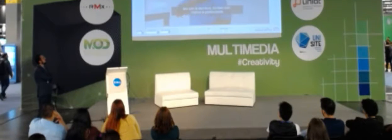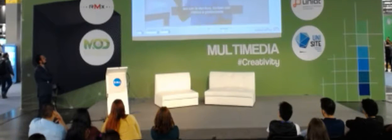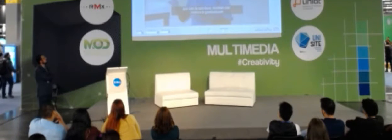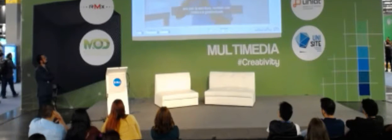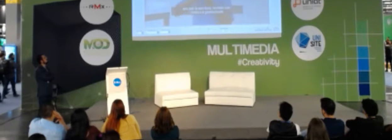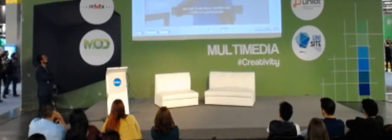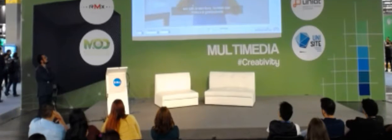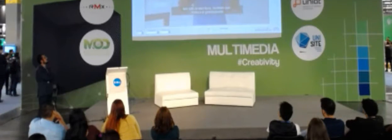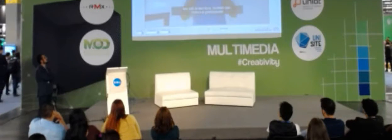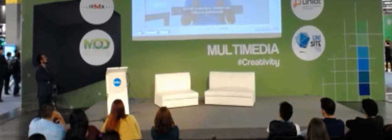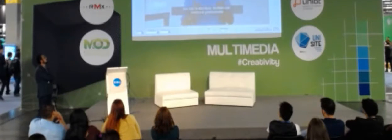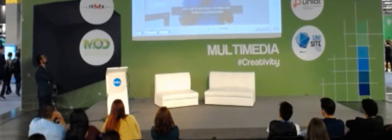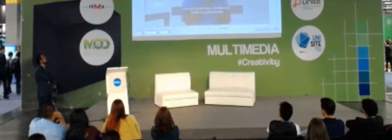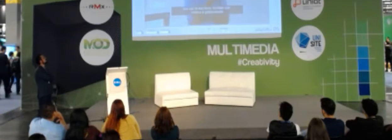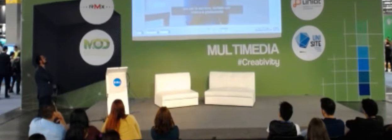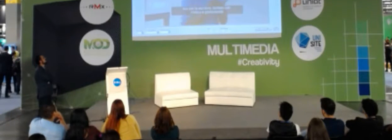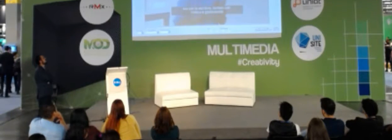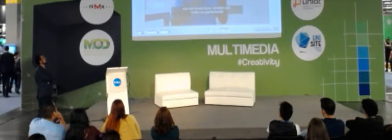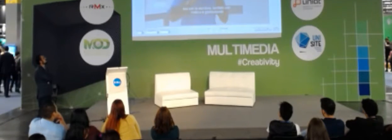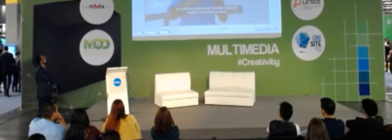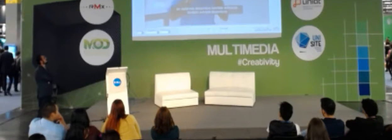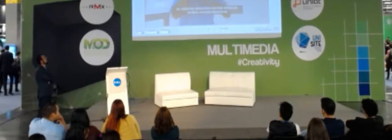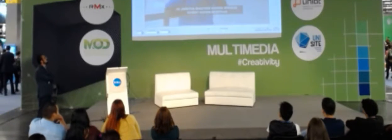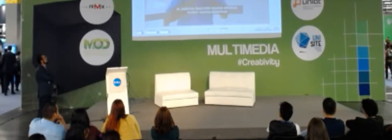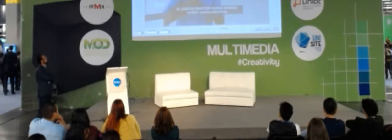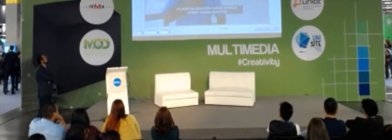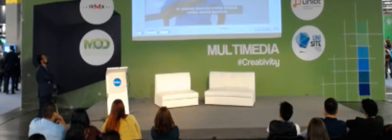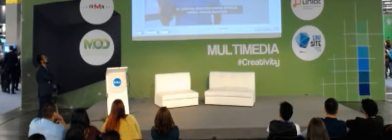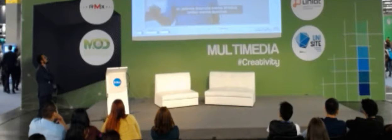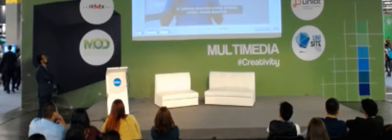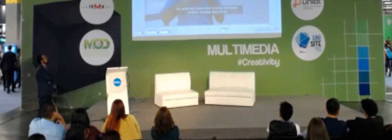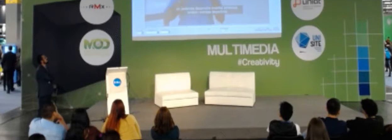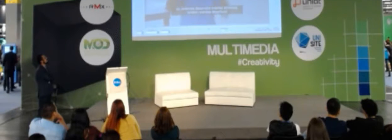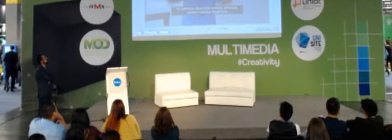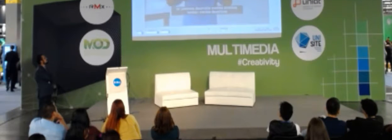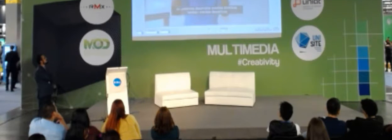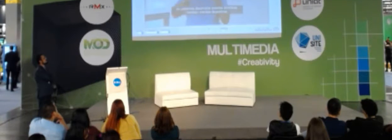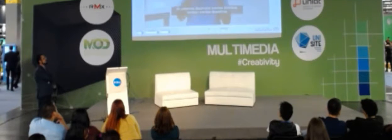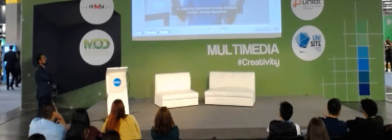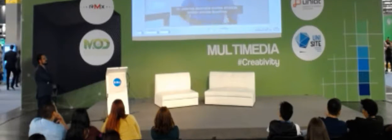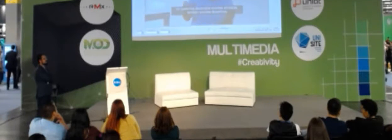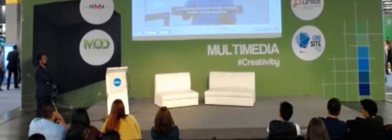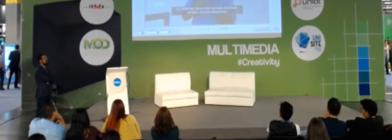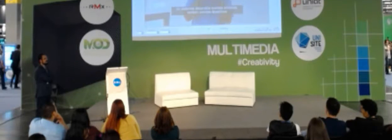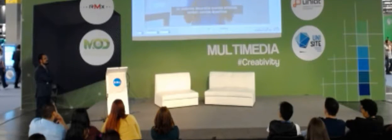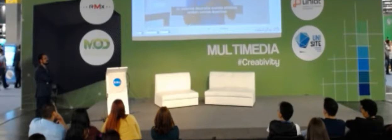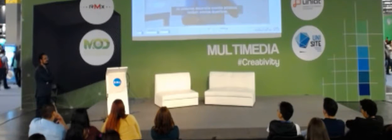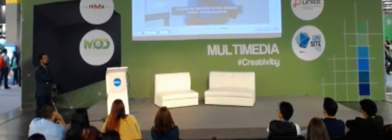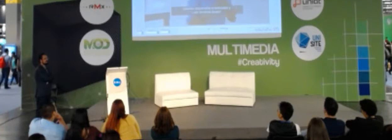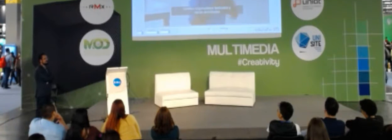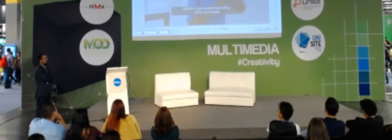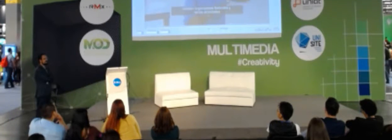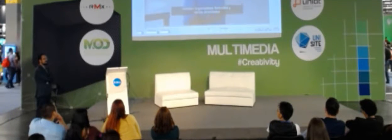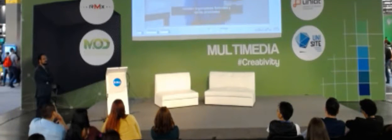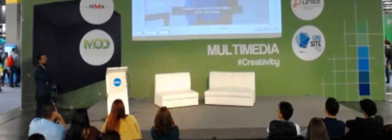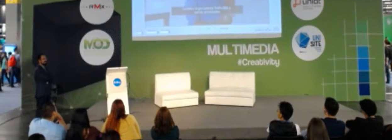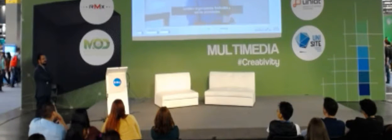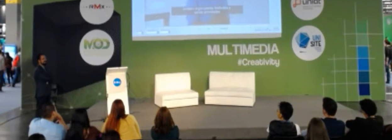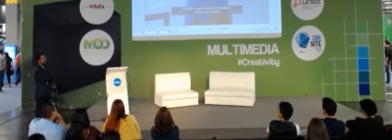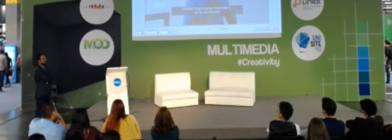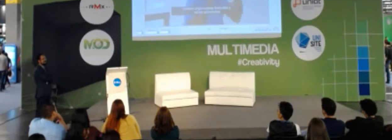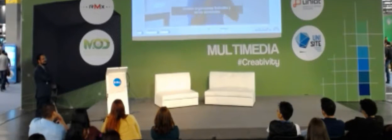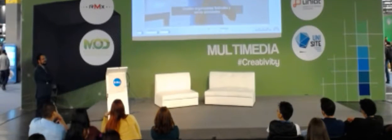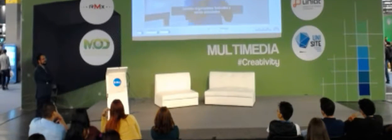escritura, también con mímica o gesticulando. Así podemos desarrollar eventos artísticos, también eventos deportivos, también